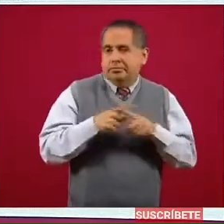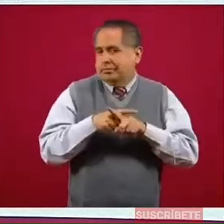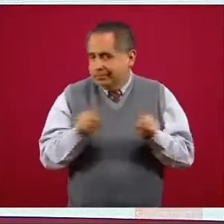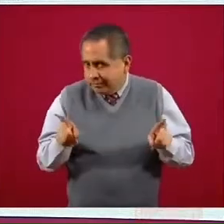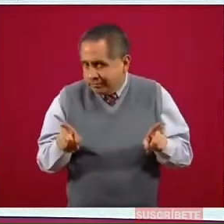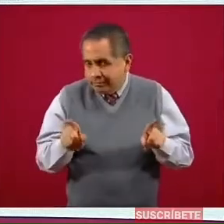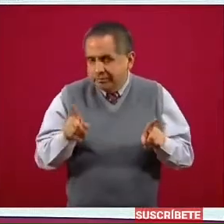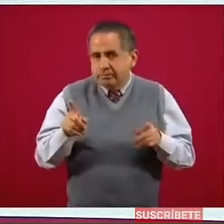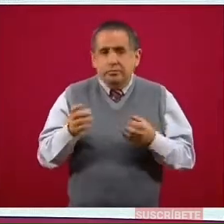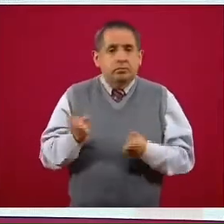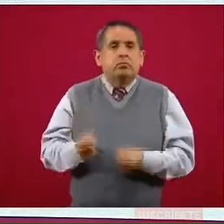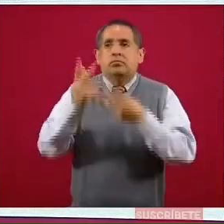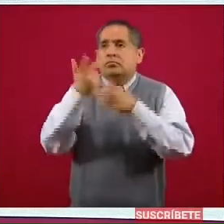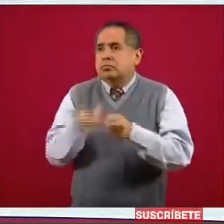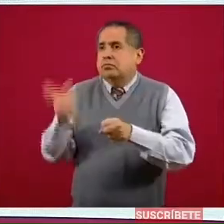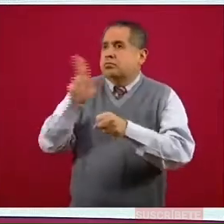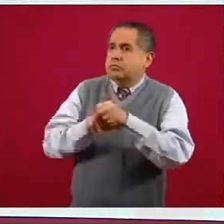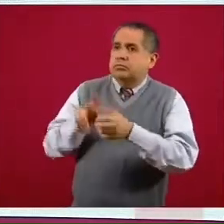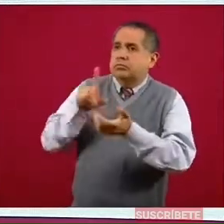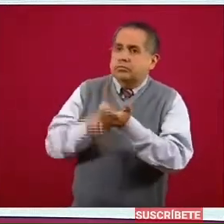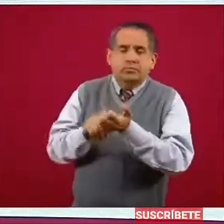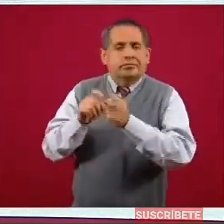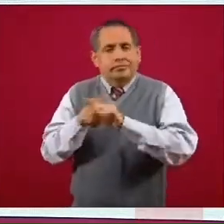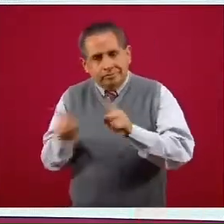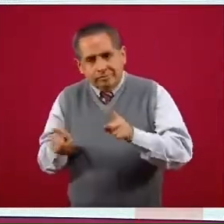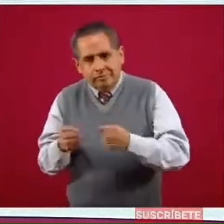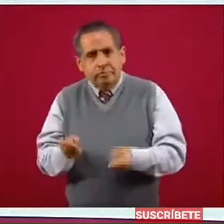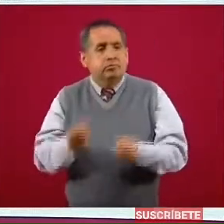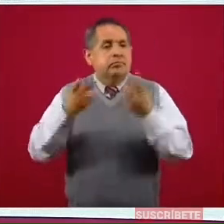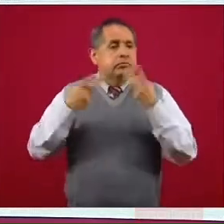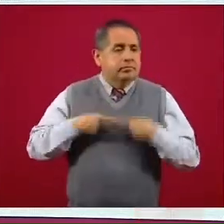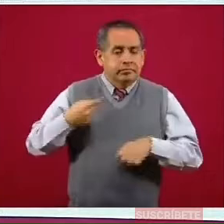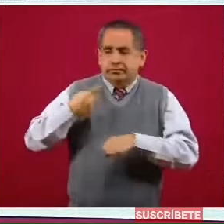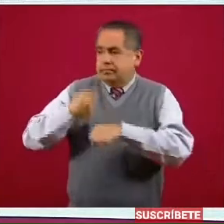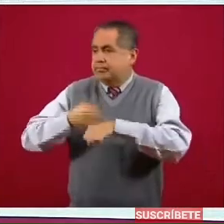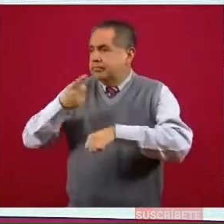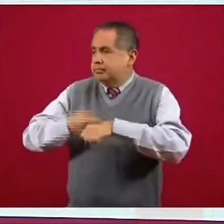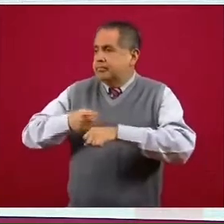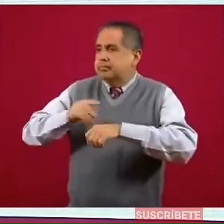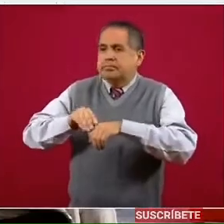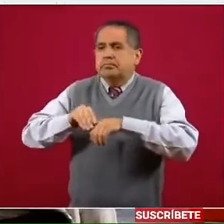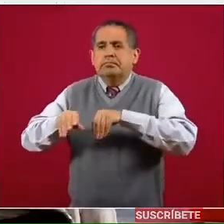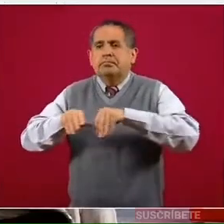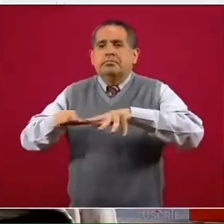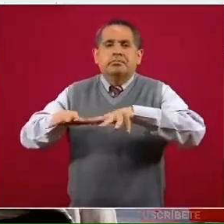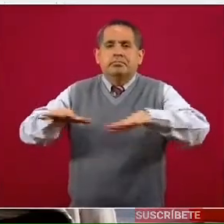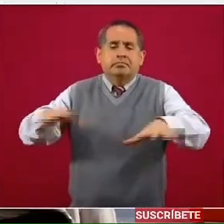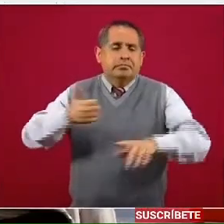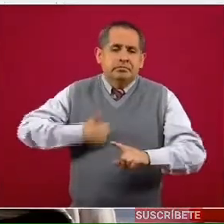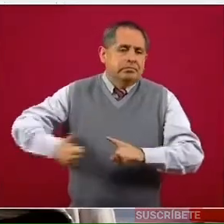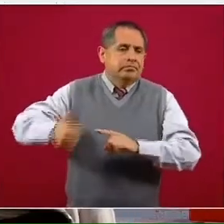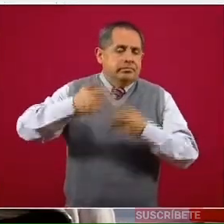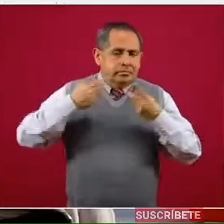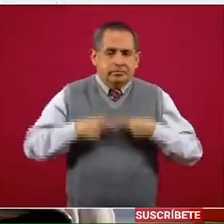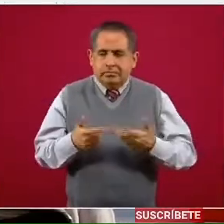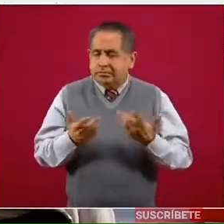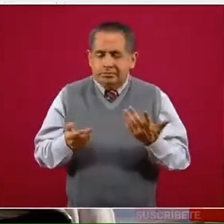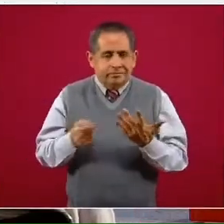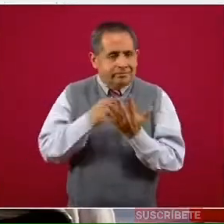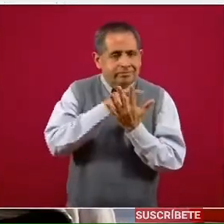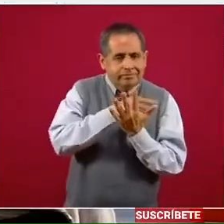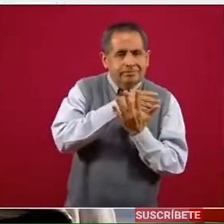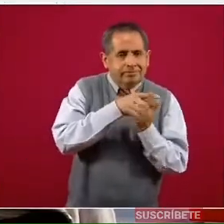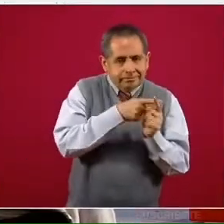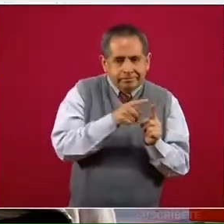con la ocupación hospitalaria, con la cantidad de contagios que existen en promedio por cada persona. Toda